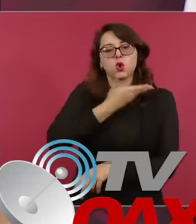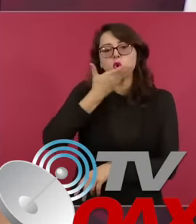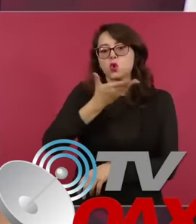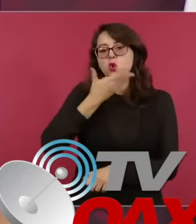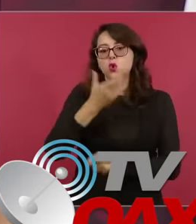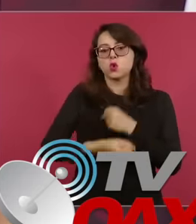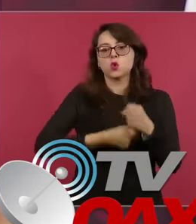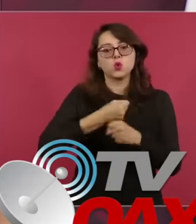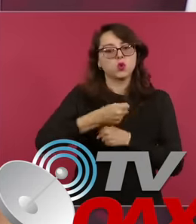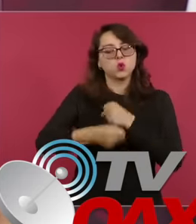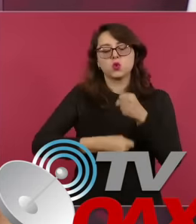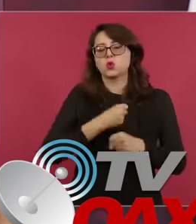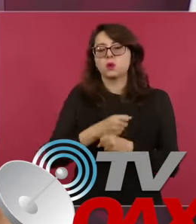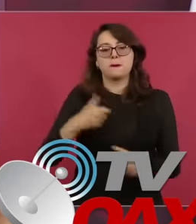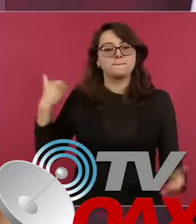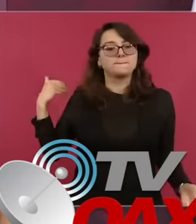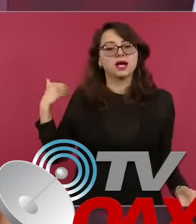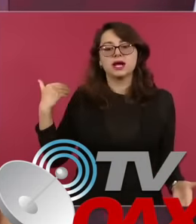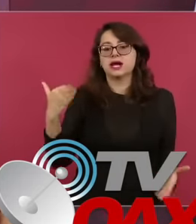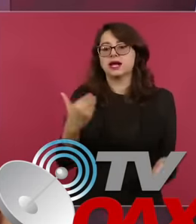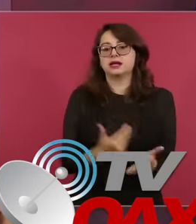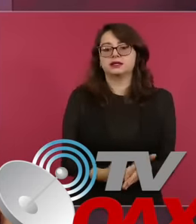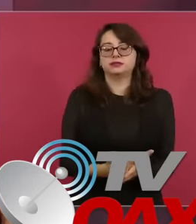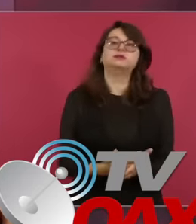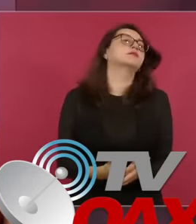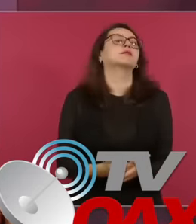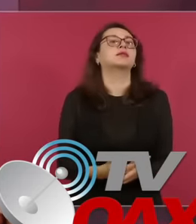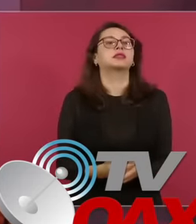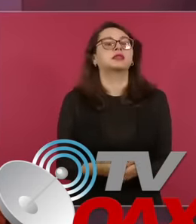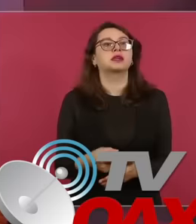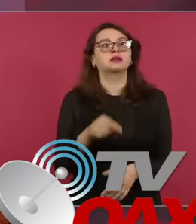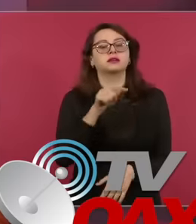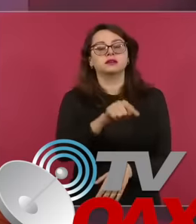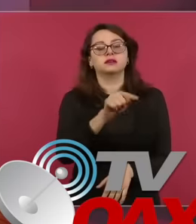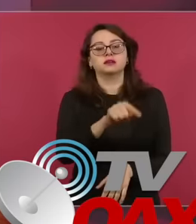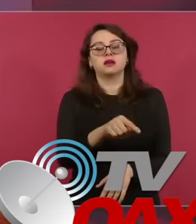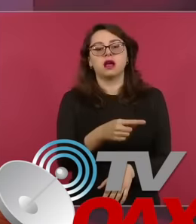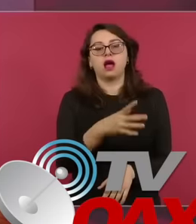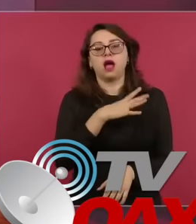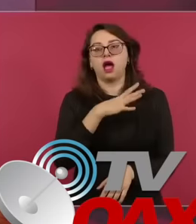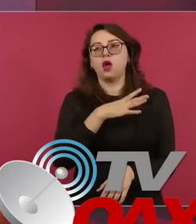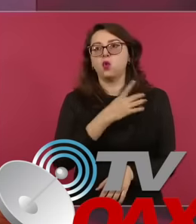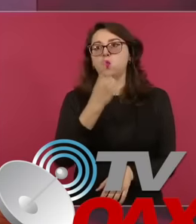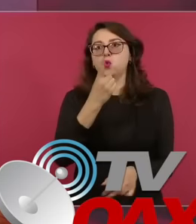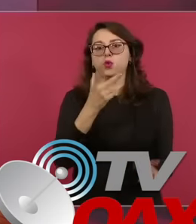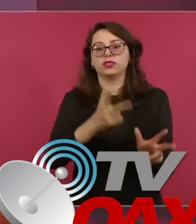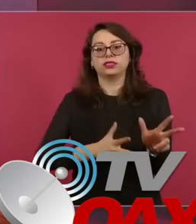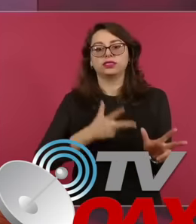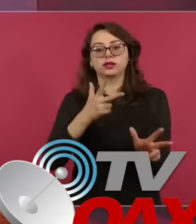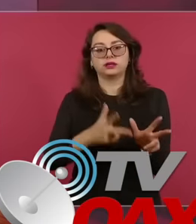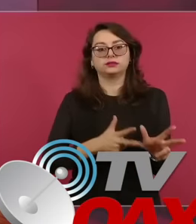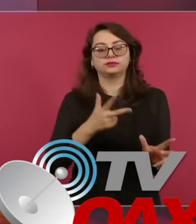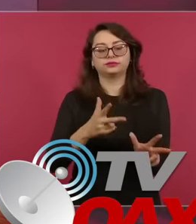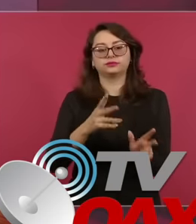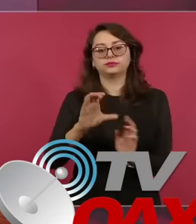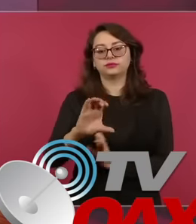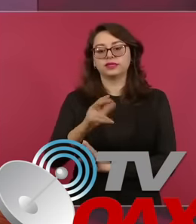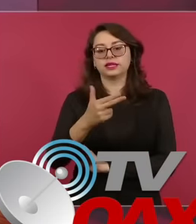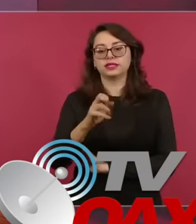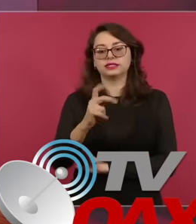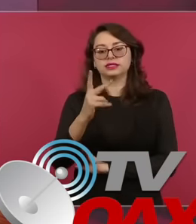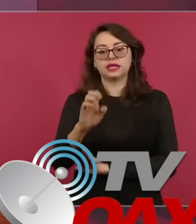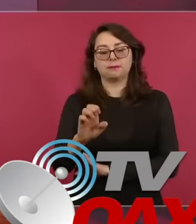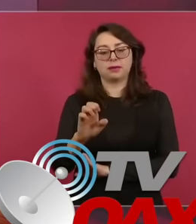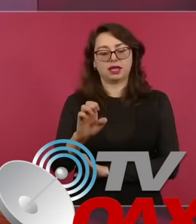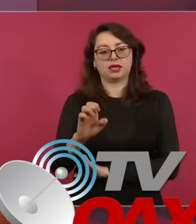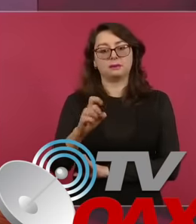de manejo ferroviario, tienen incluso un tren que operan, el Chepe, que fue el único que